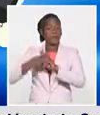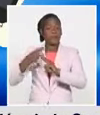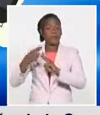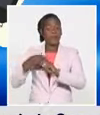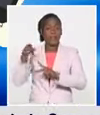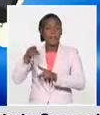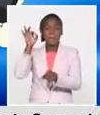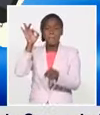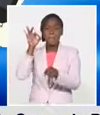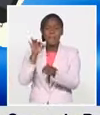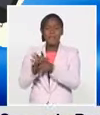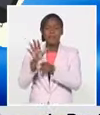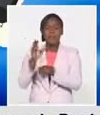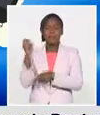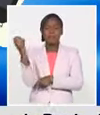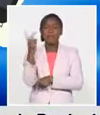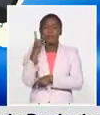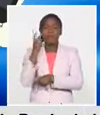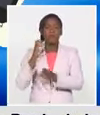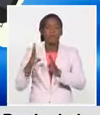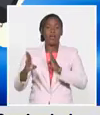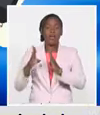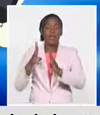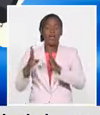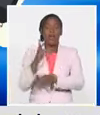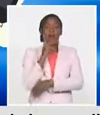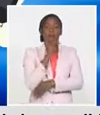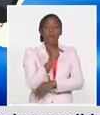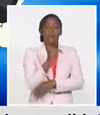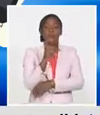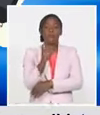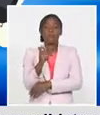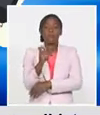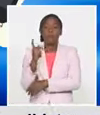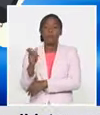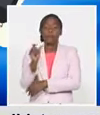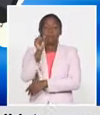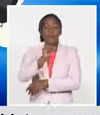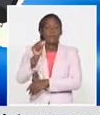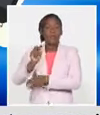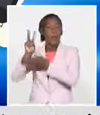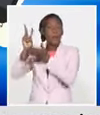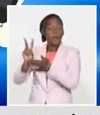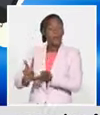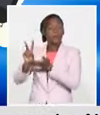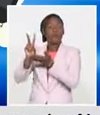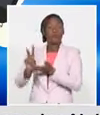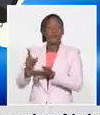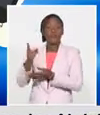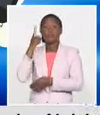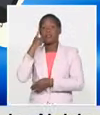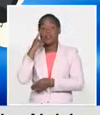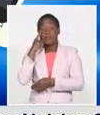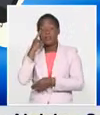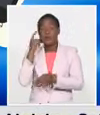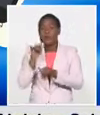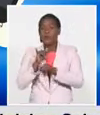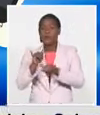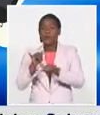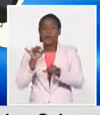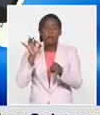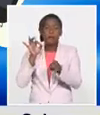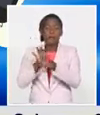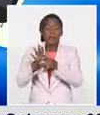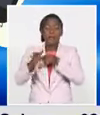dosis, la aplicación de la segunda dosis del candidato vacunal Abdala, que ya es un hito, por lo que comentaba la